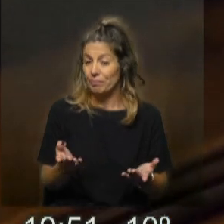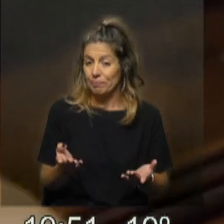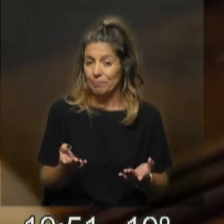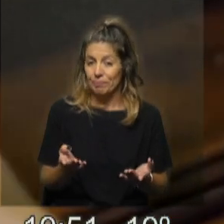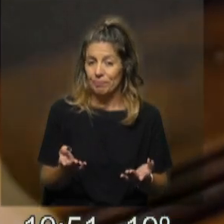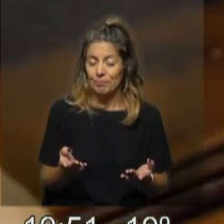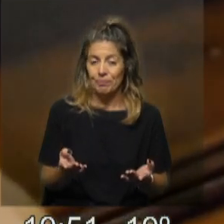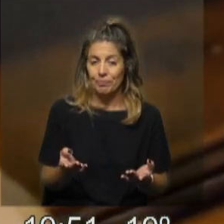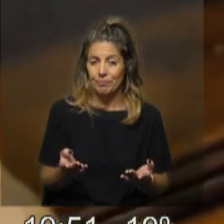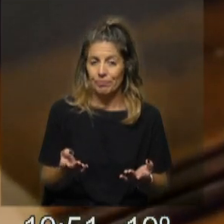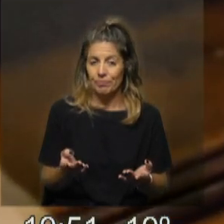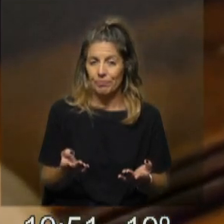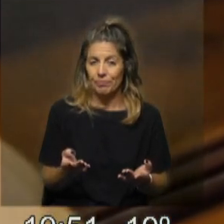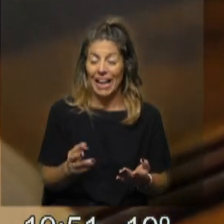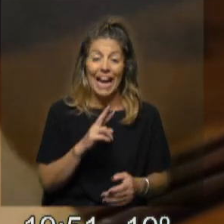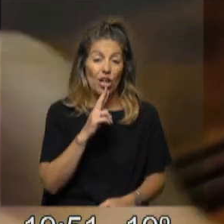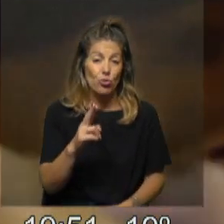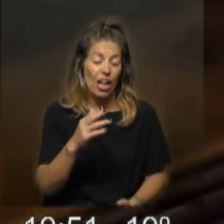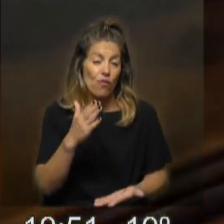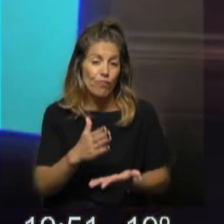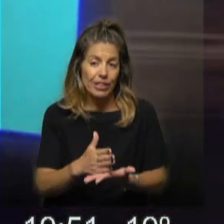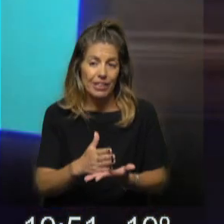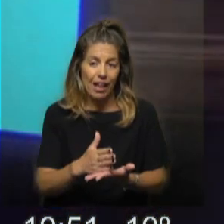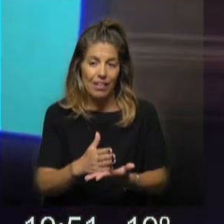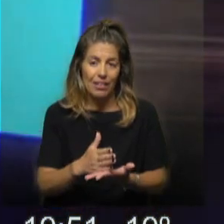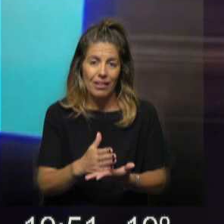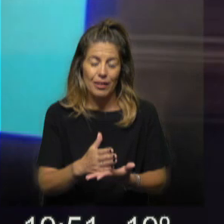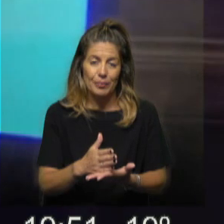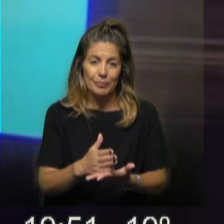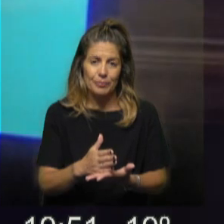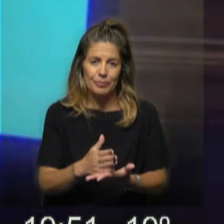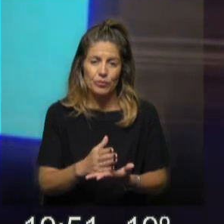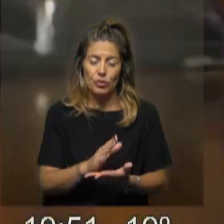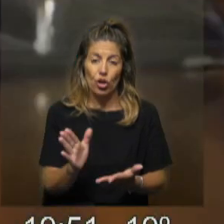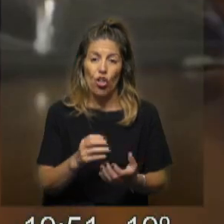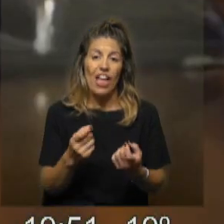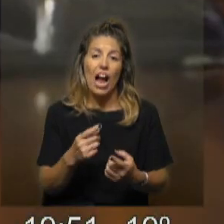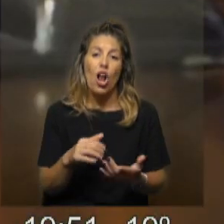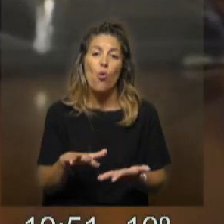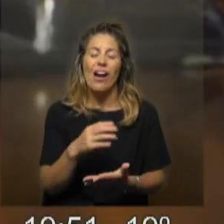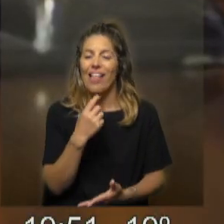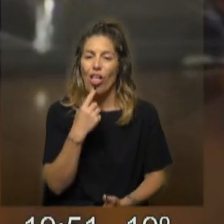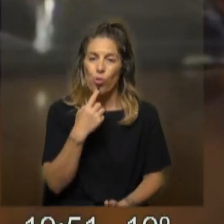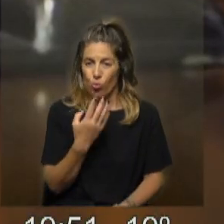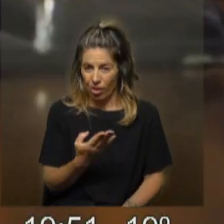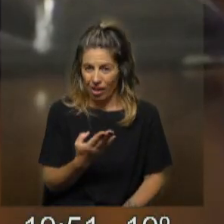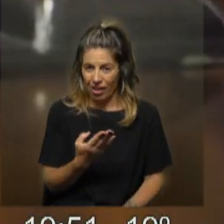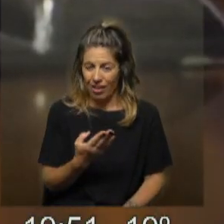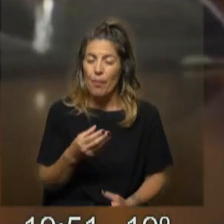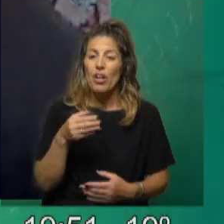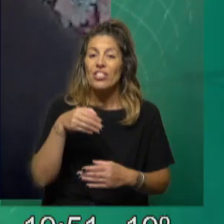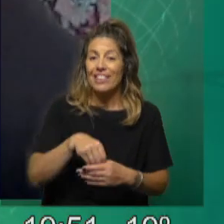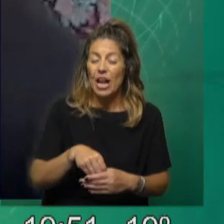Y digamos que el resultado final no da lugar a dudas. Por tanto, yo diría que si entramos al